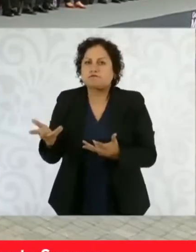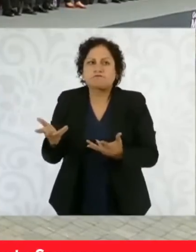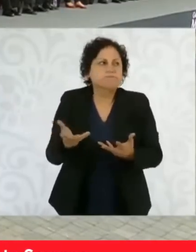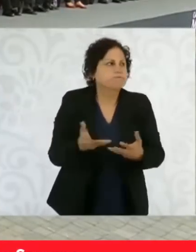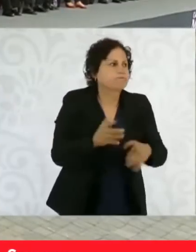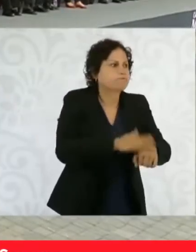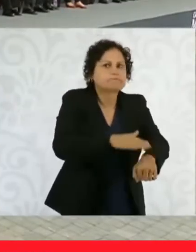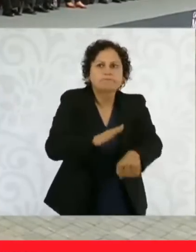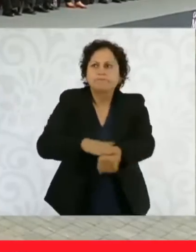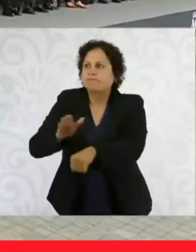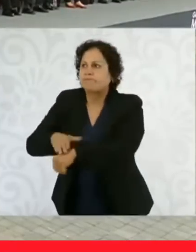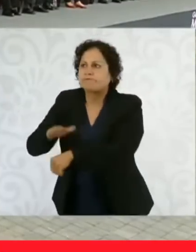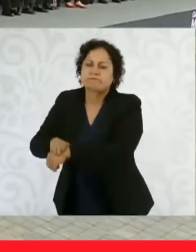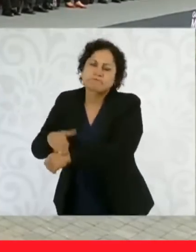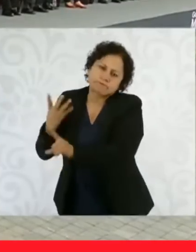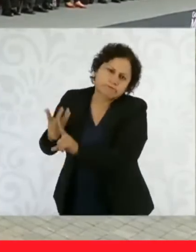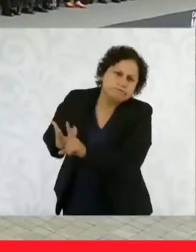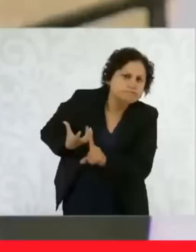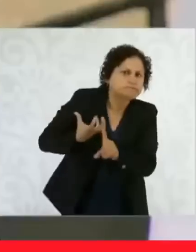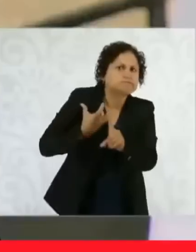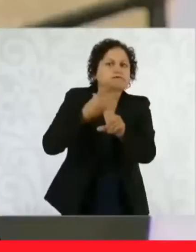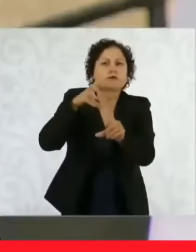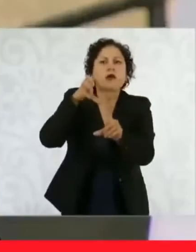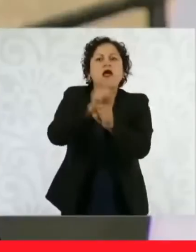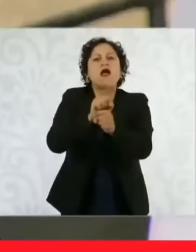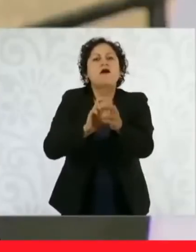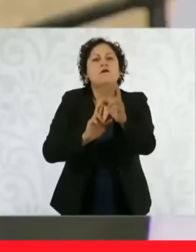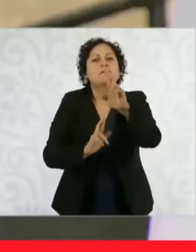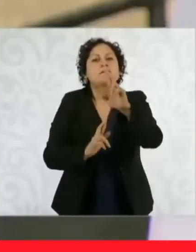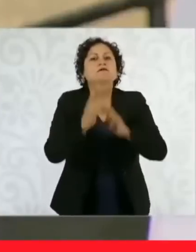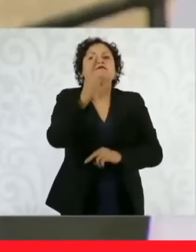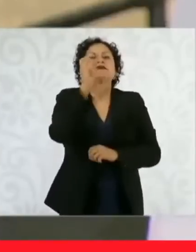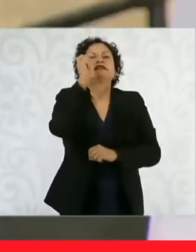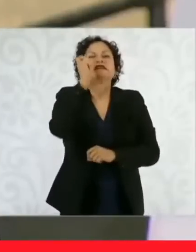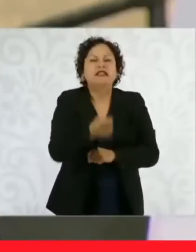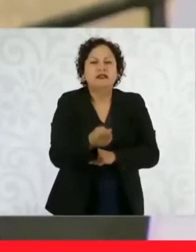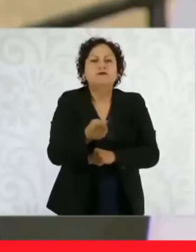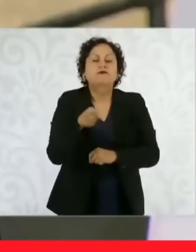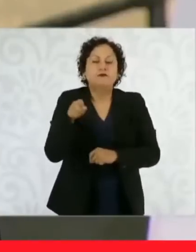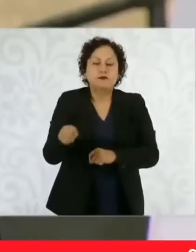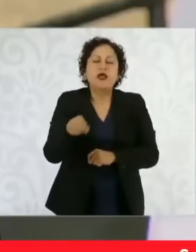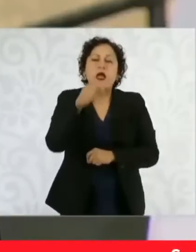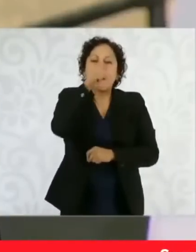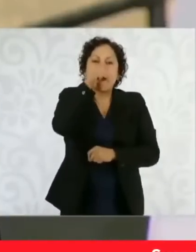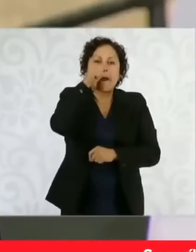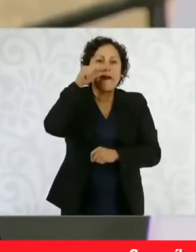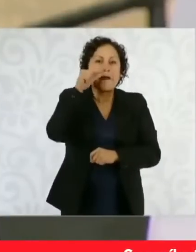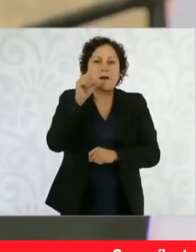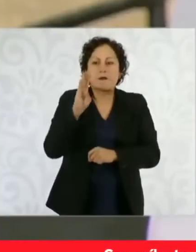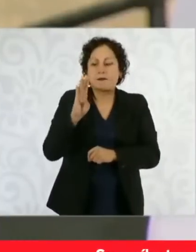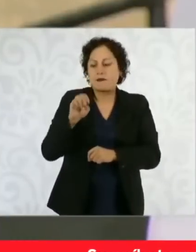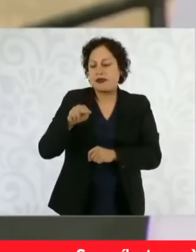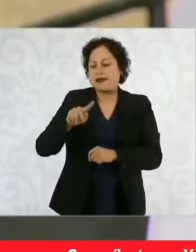a su segunda independencia. El benemérito de las Américas, Benito Juárez García, que nunca se venció